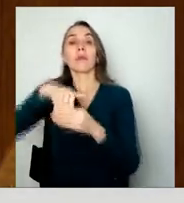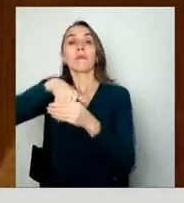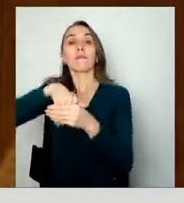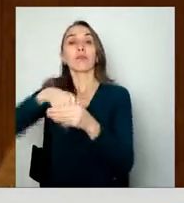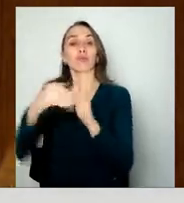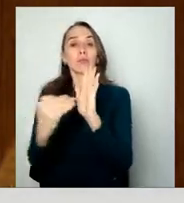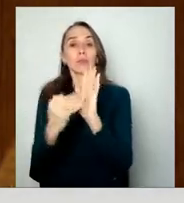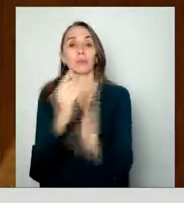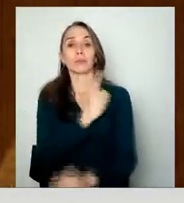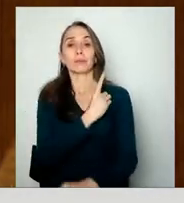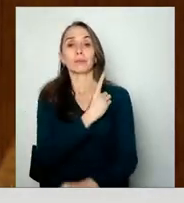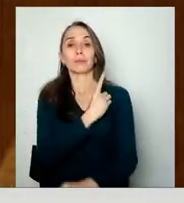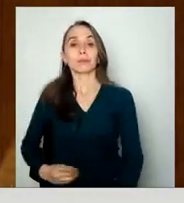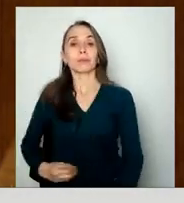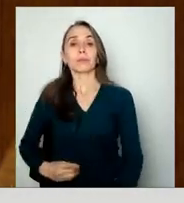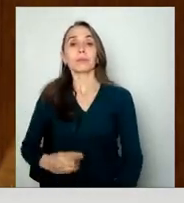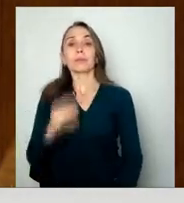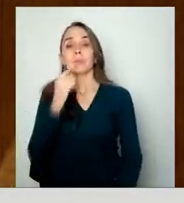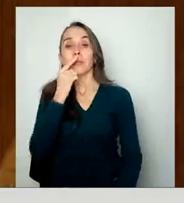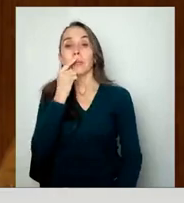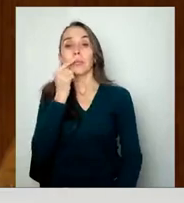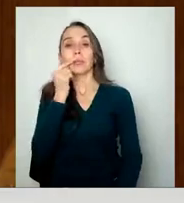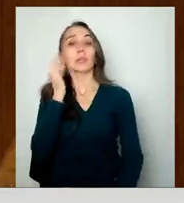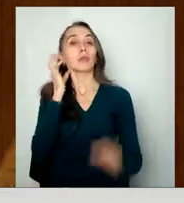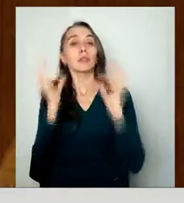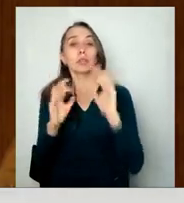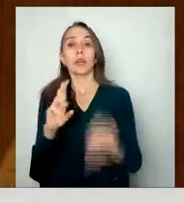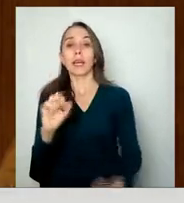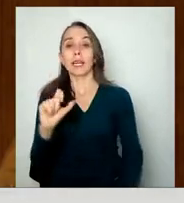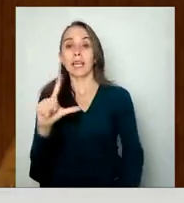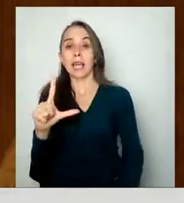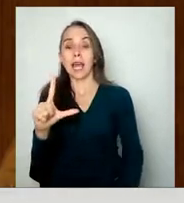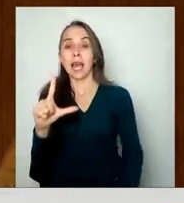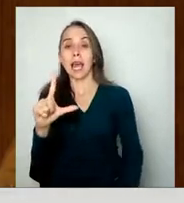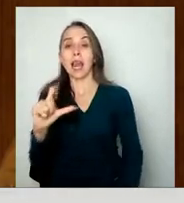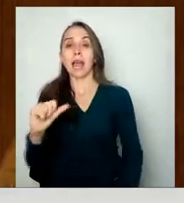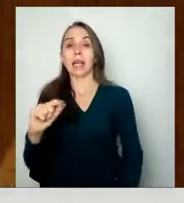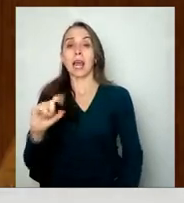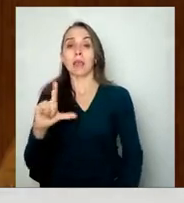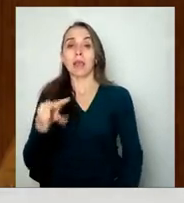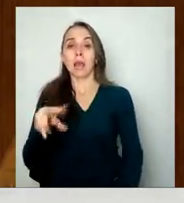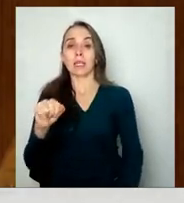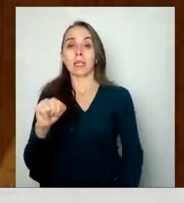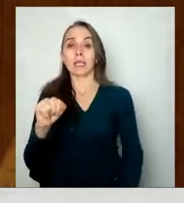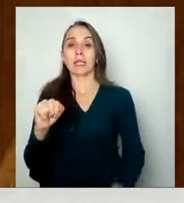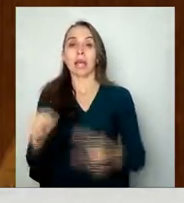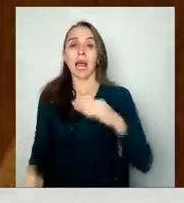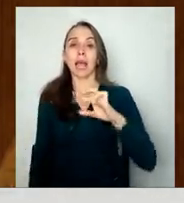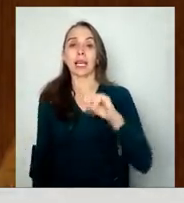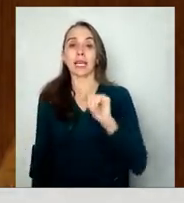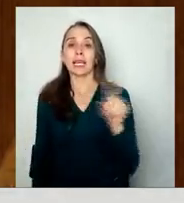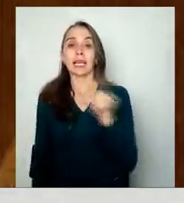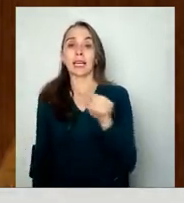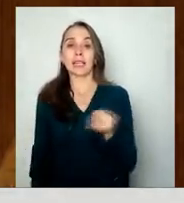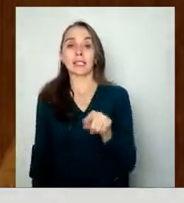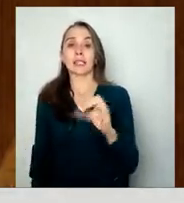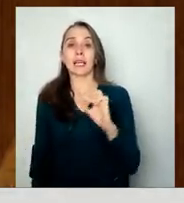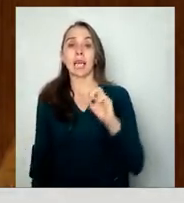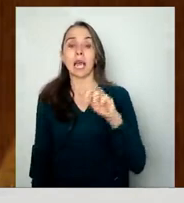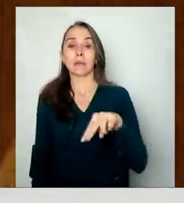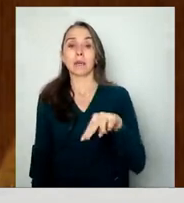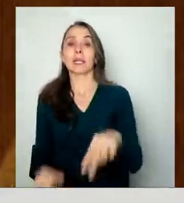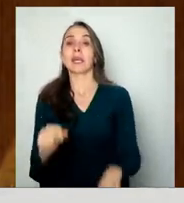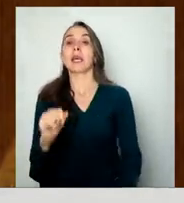diputados señores señora el real Doña Catalina ger doña Carmen yanco